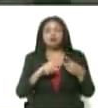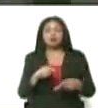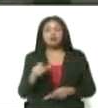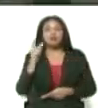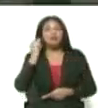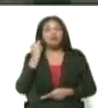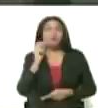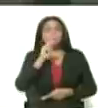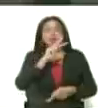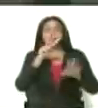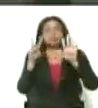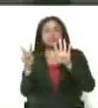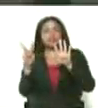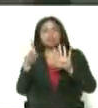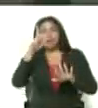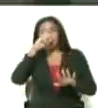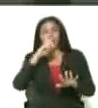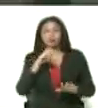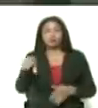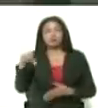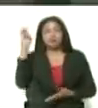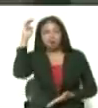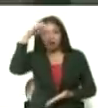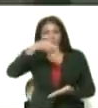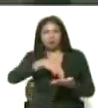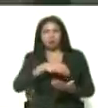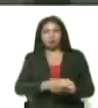de 27 años del estado Aragua.